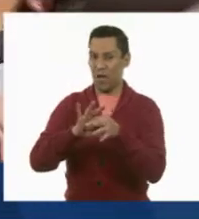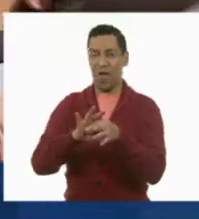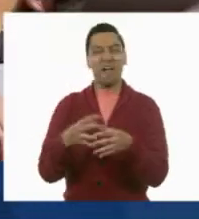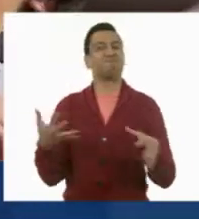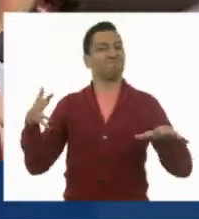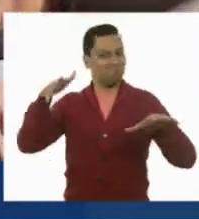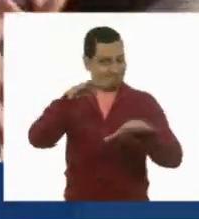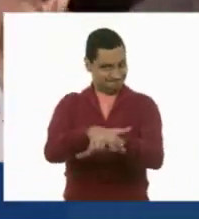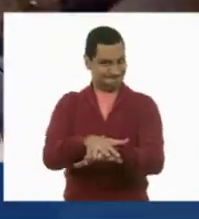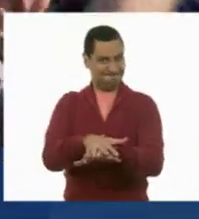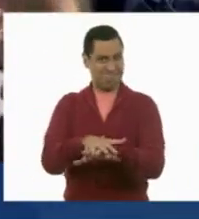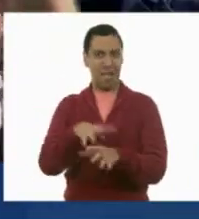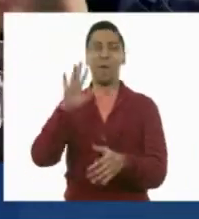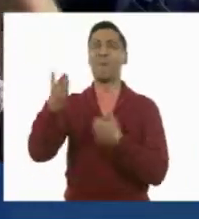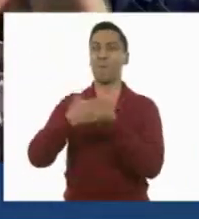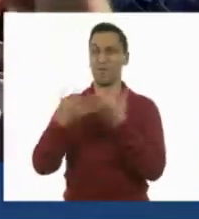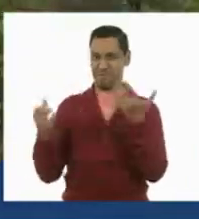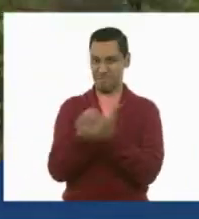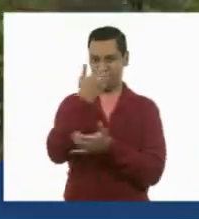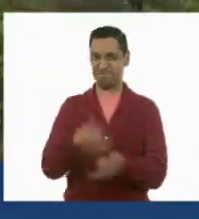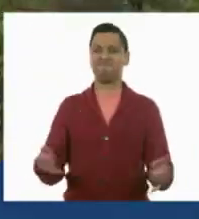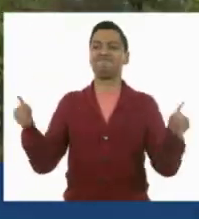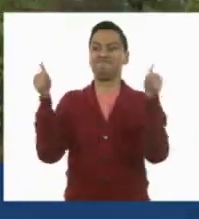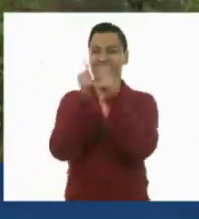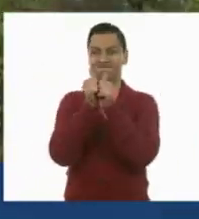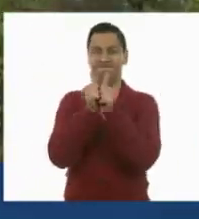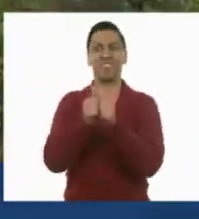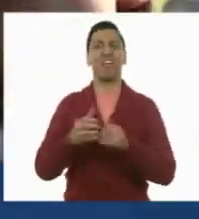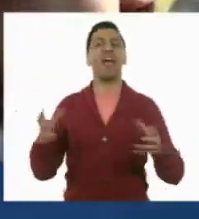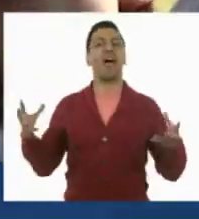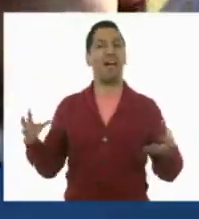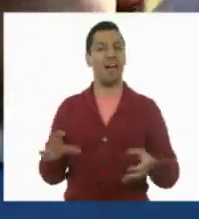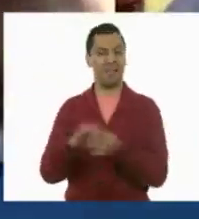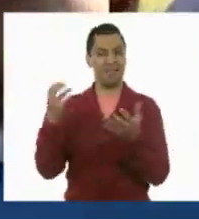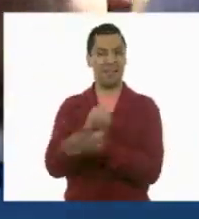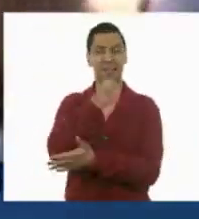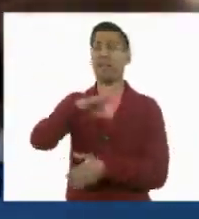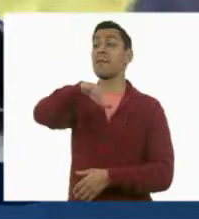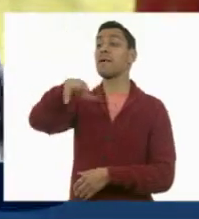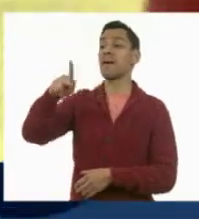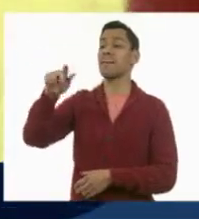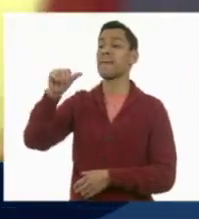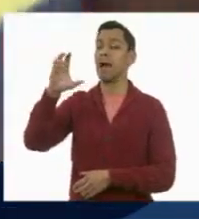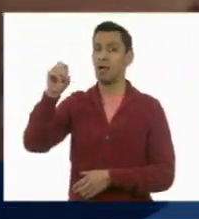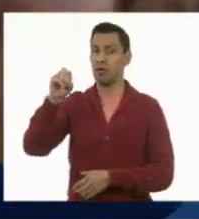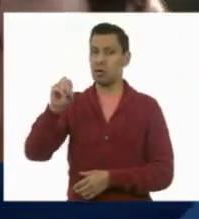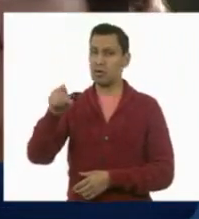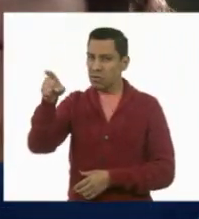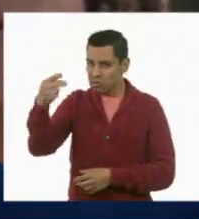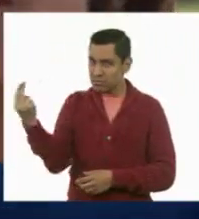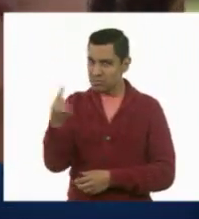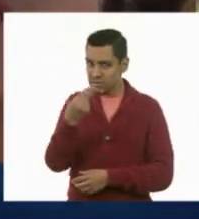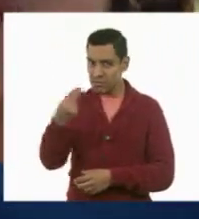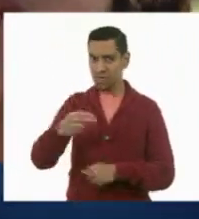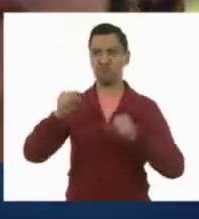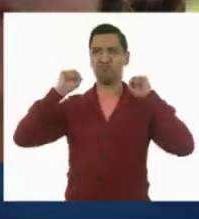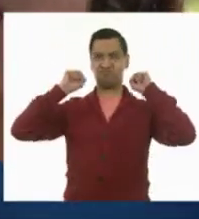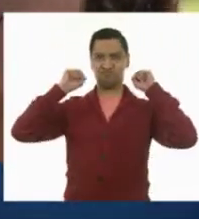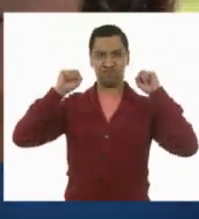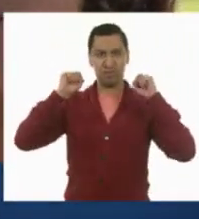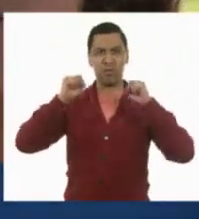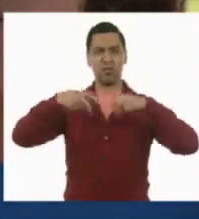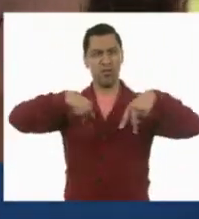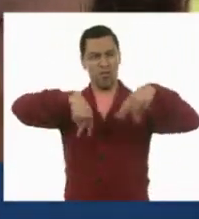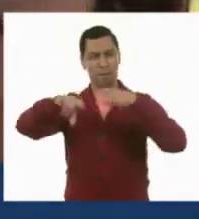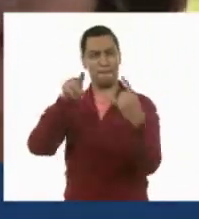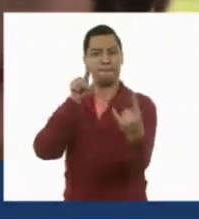verano. Ah, pero antes del partido, Paco, tienes que trabajar bien ese resorte. Recuerda que un buen portero